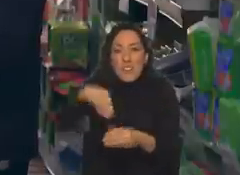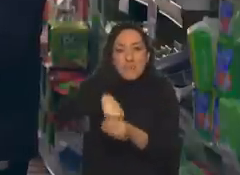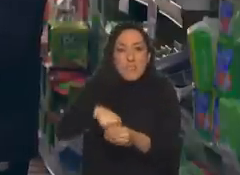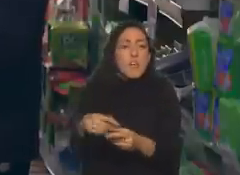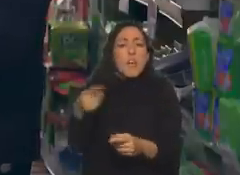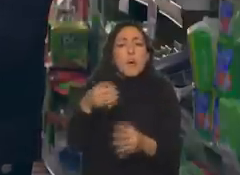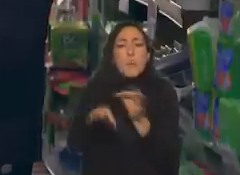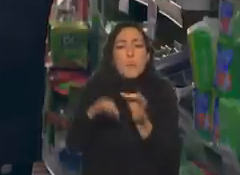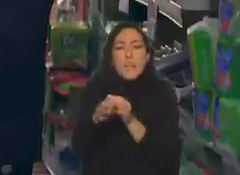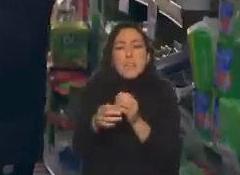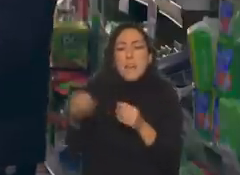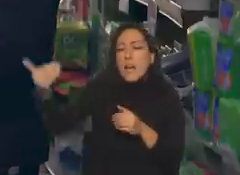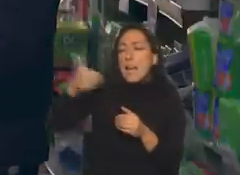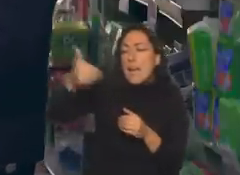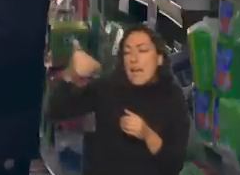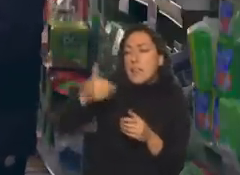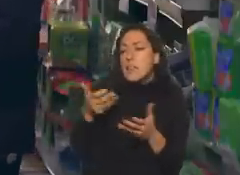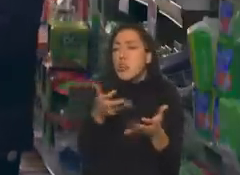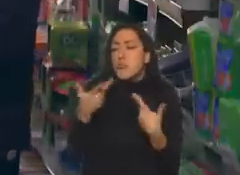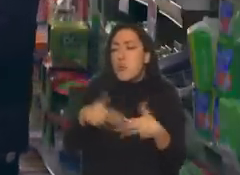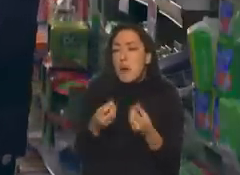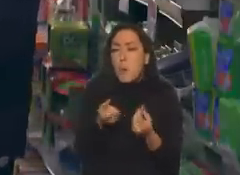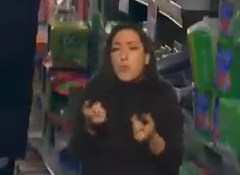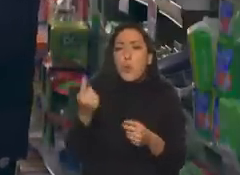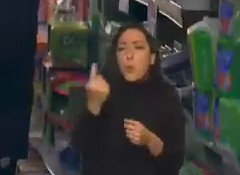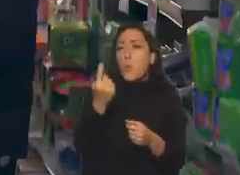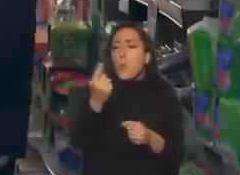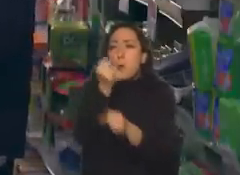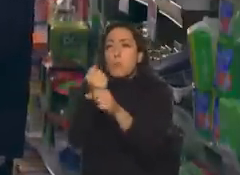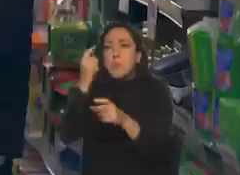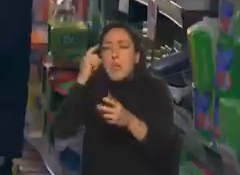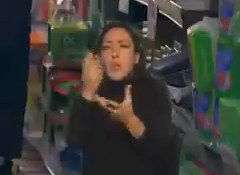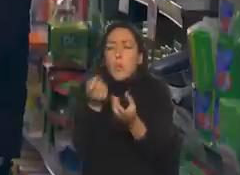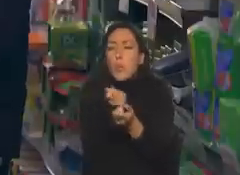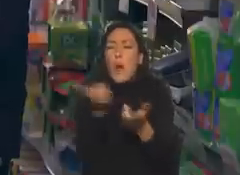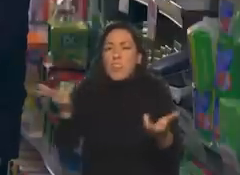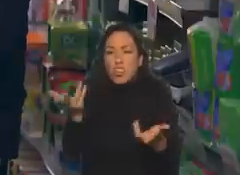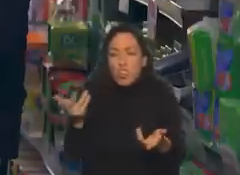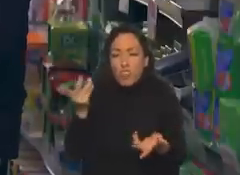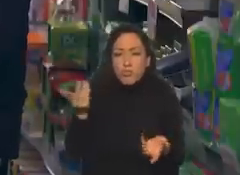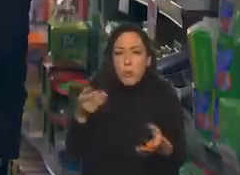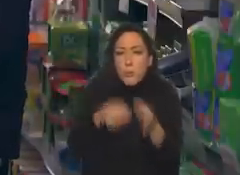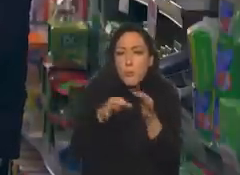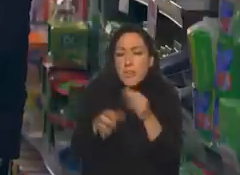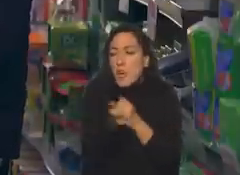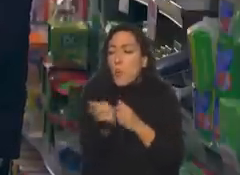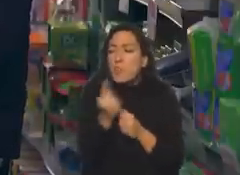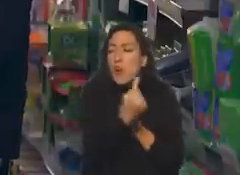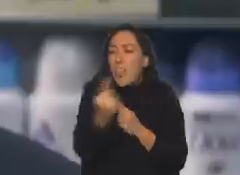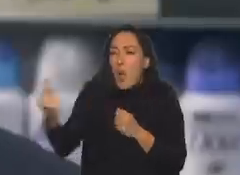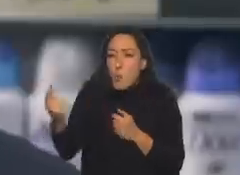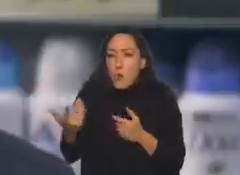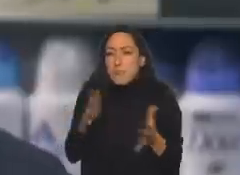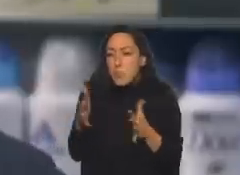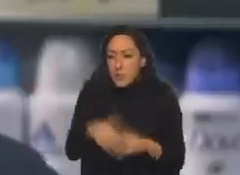que vos tenés de clientes? ¿Viene una persona, dos, 10 personas? El promedio de lo que vos vendés a cada una de las personas, ¿cuánto es?